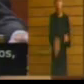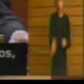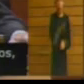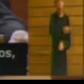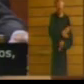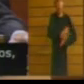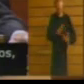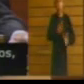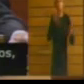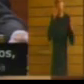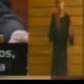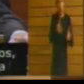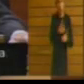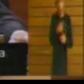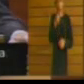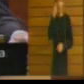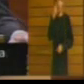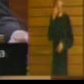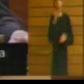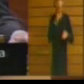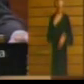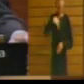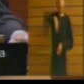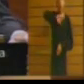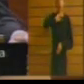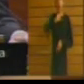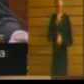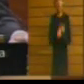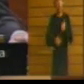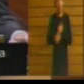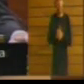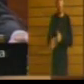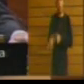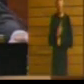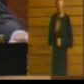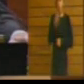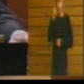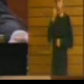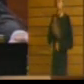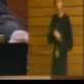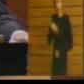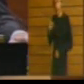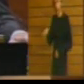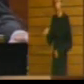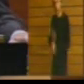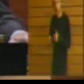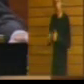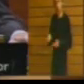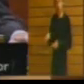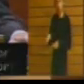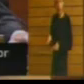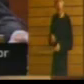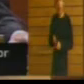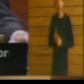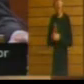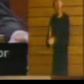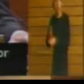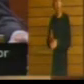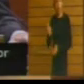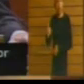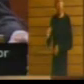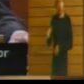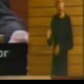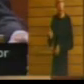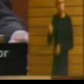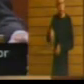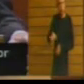votado. No primen los intereses del nacionalismo, no primen por encima del interés general. Los demás también tienen